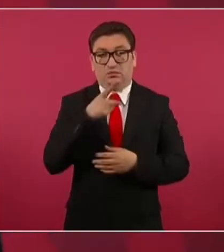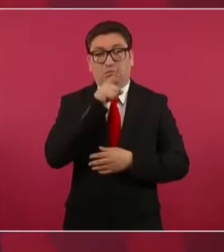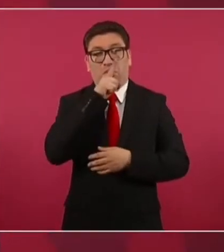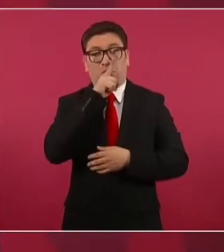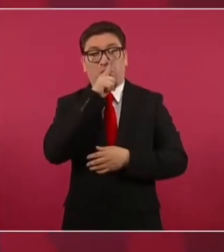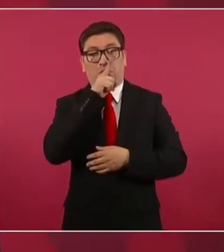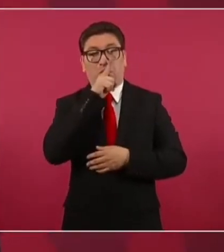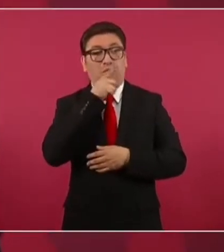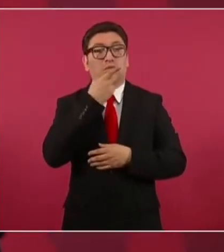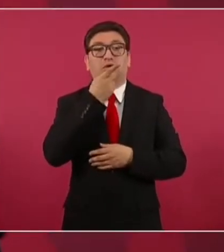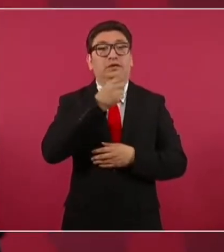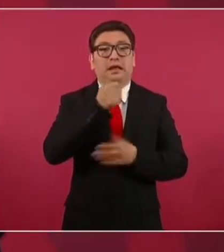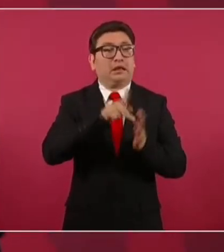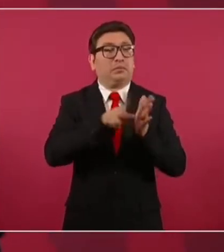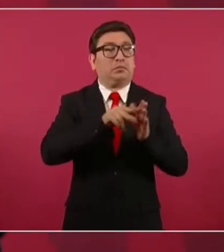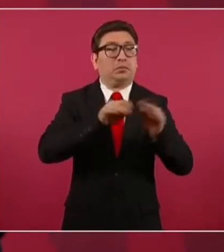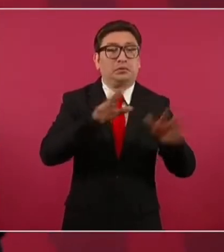calladitos todos,